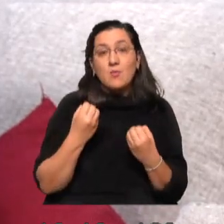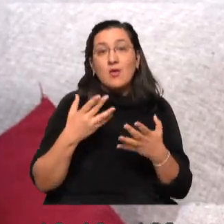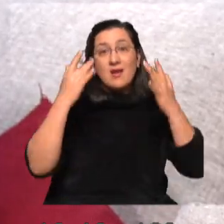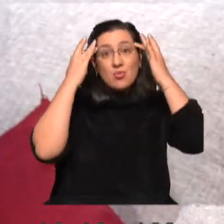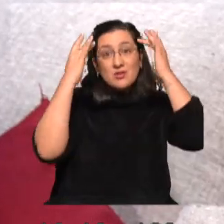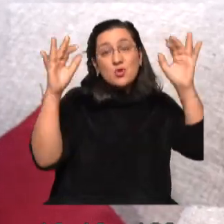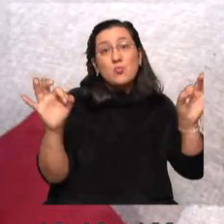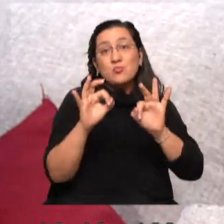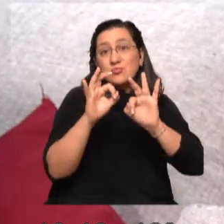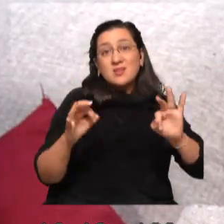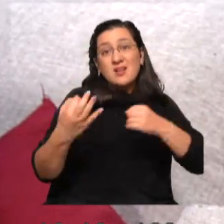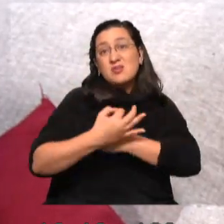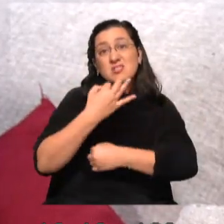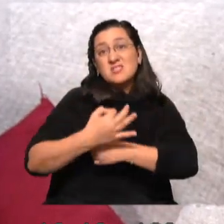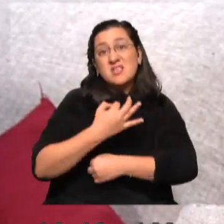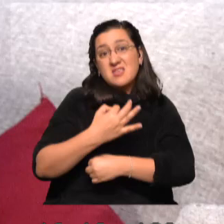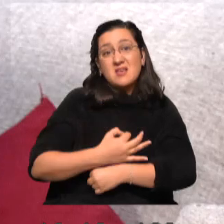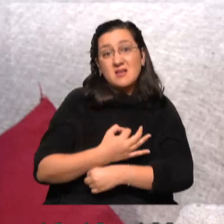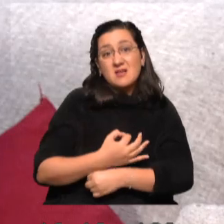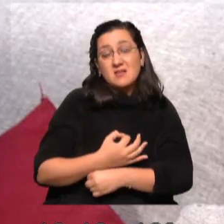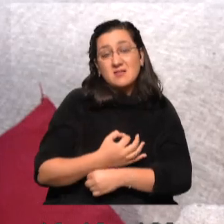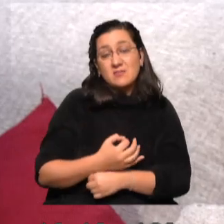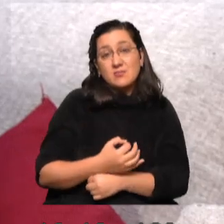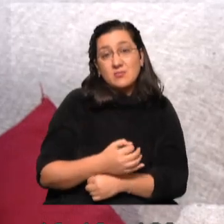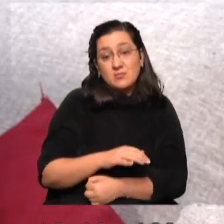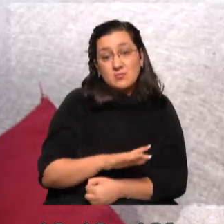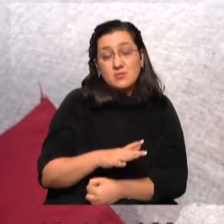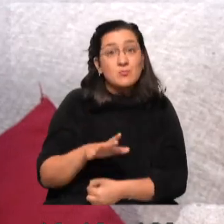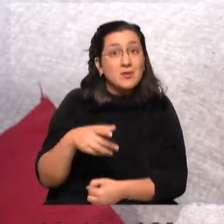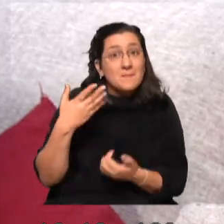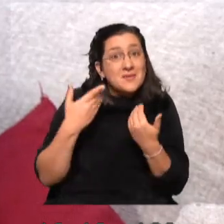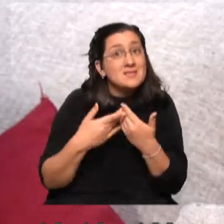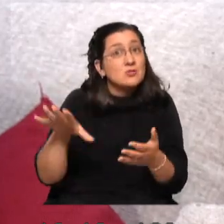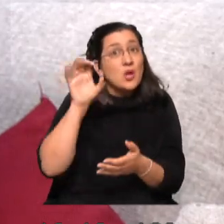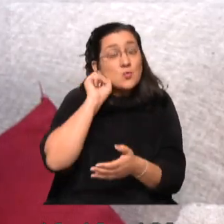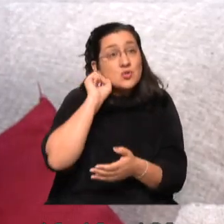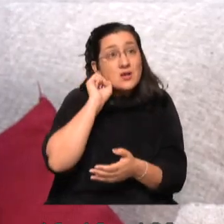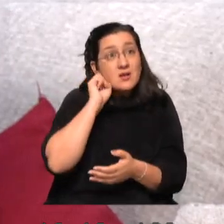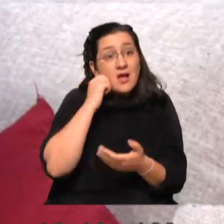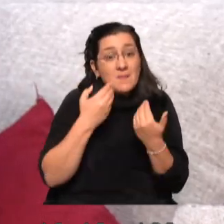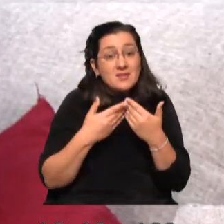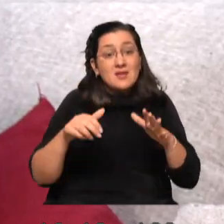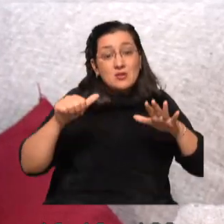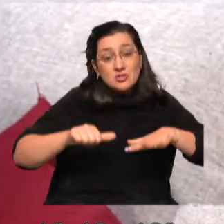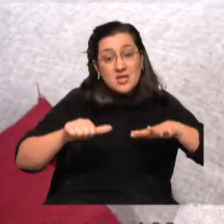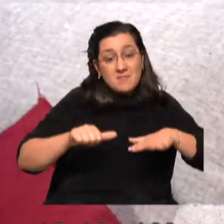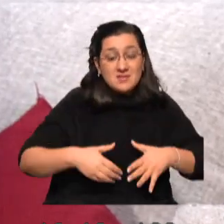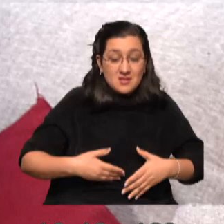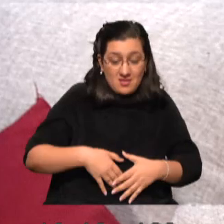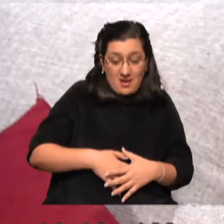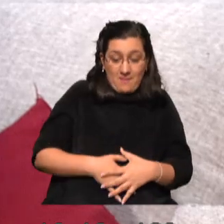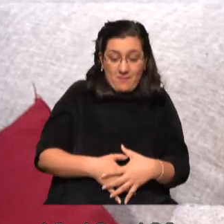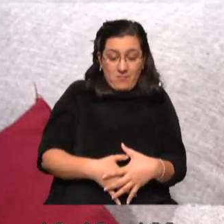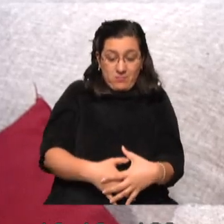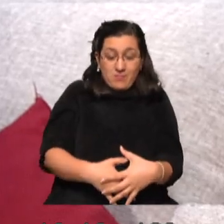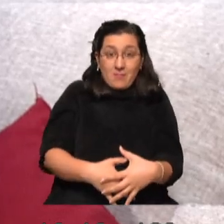recibimos desde el mes 6 que estamos adentro de la panza, que empezamos a escuchar, y tal, toda la escolarización, el liceo y